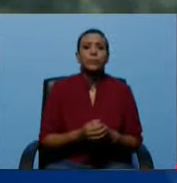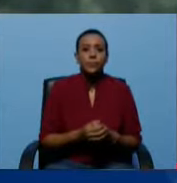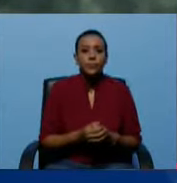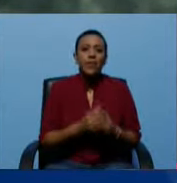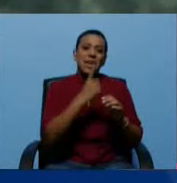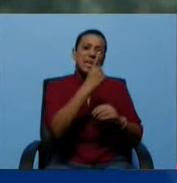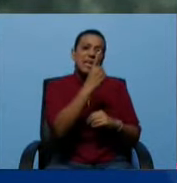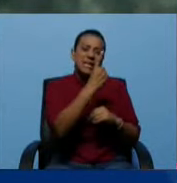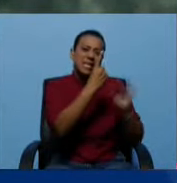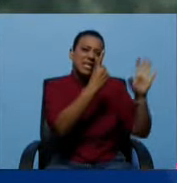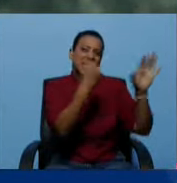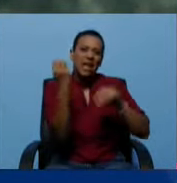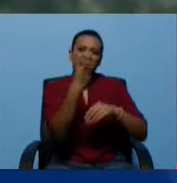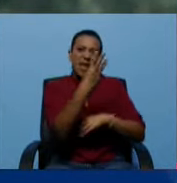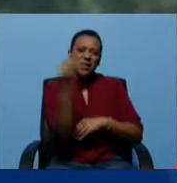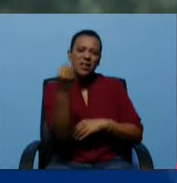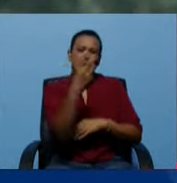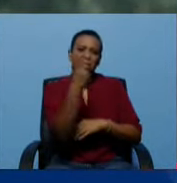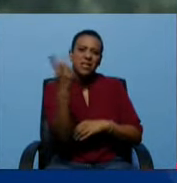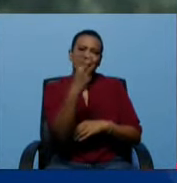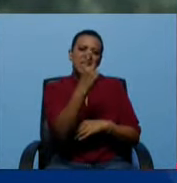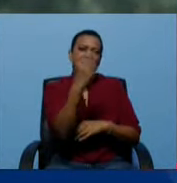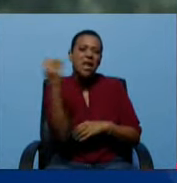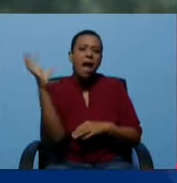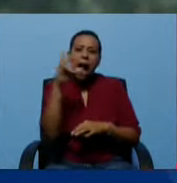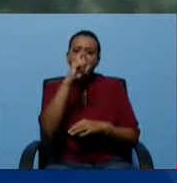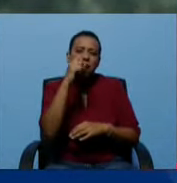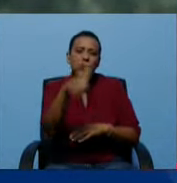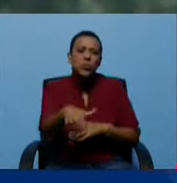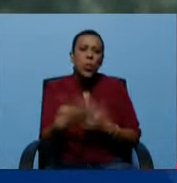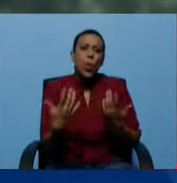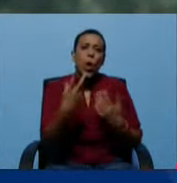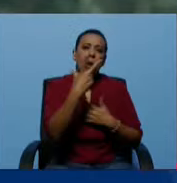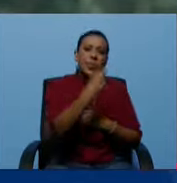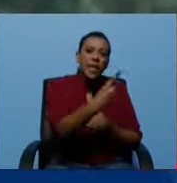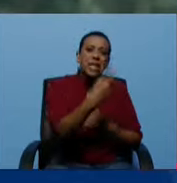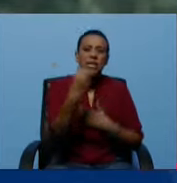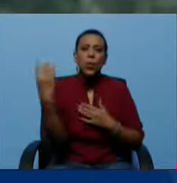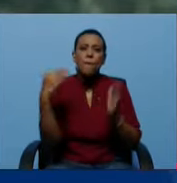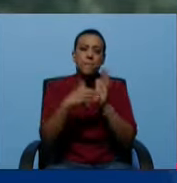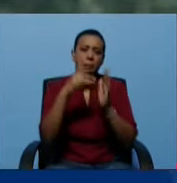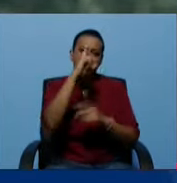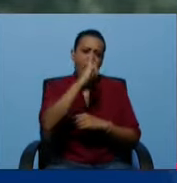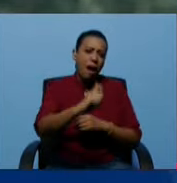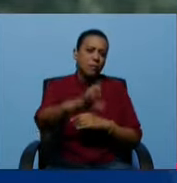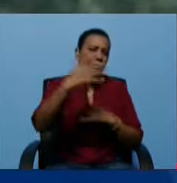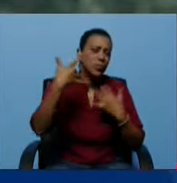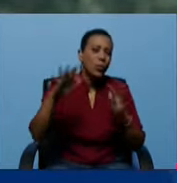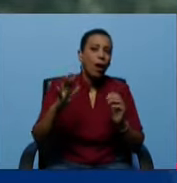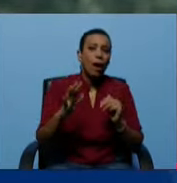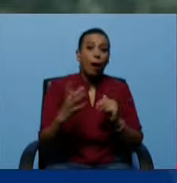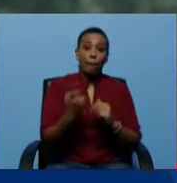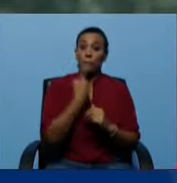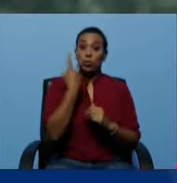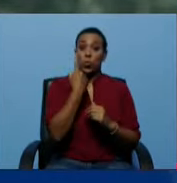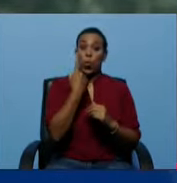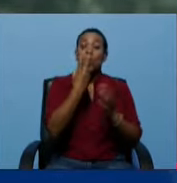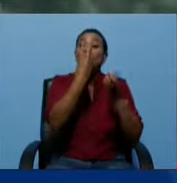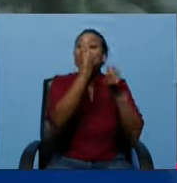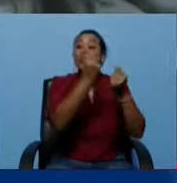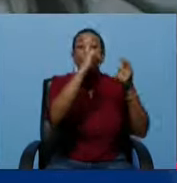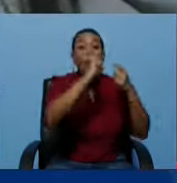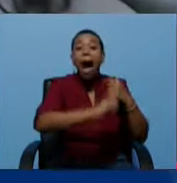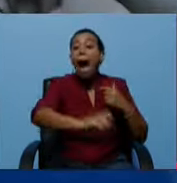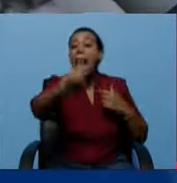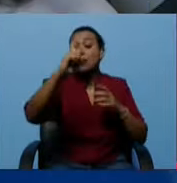30, 50, 80, 100 años en los 300.000 años. Pero no es la cantidad